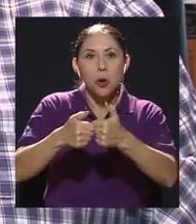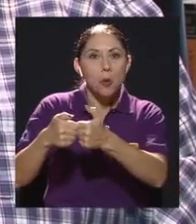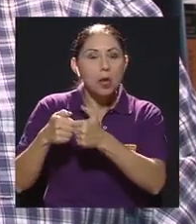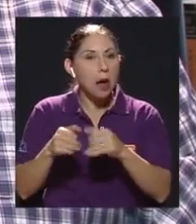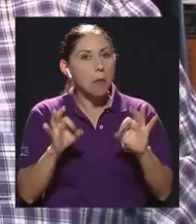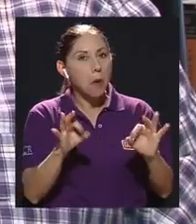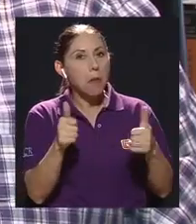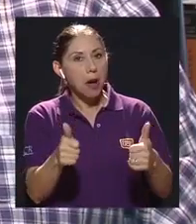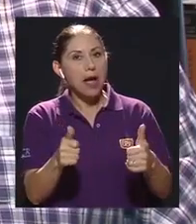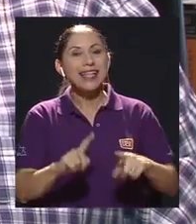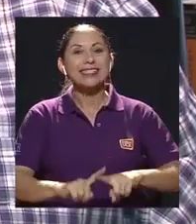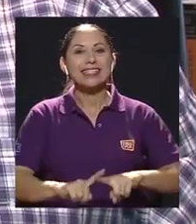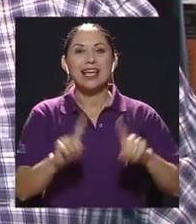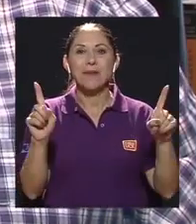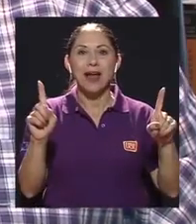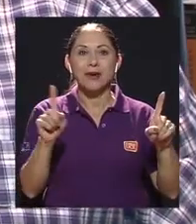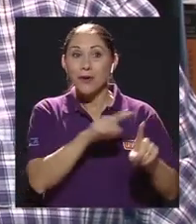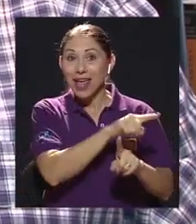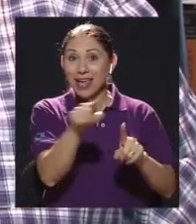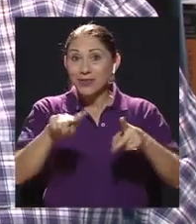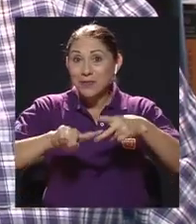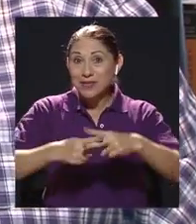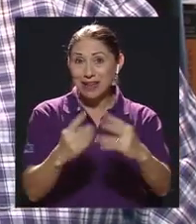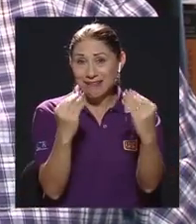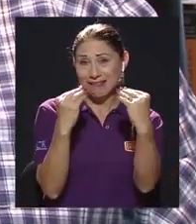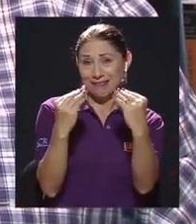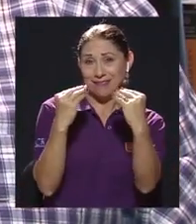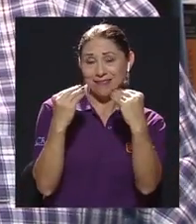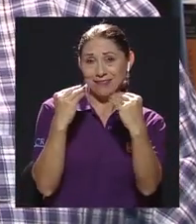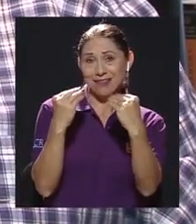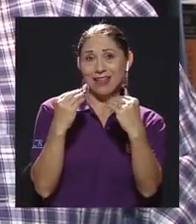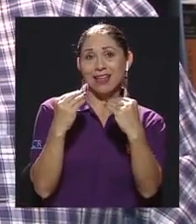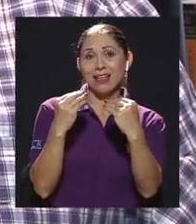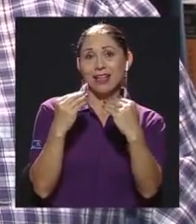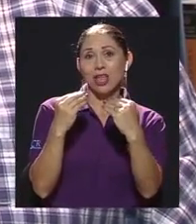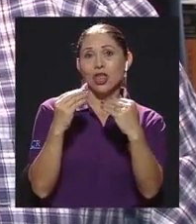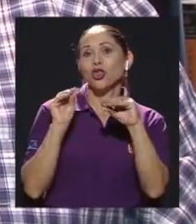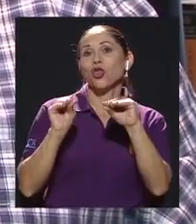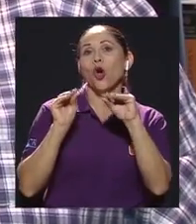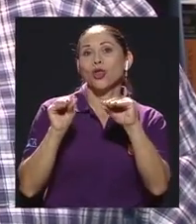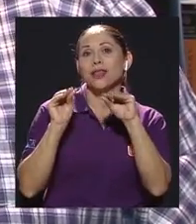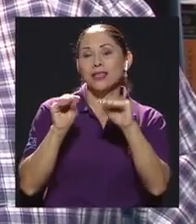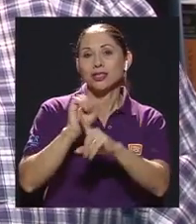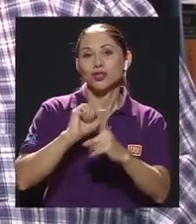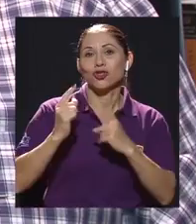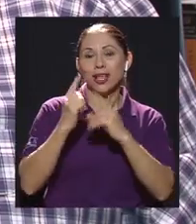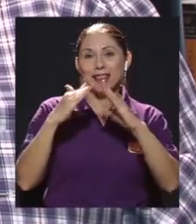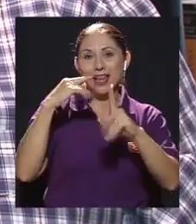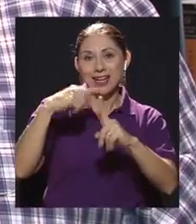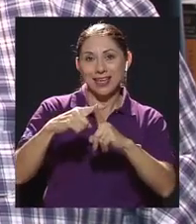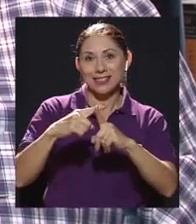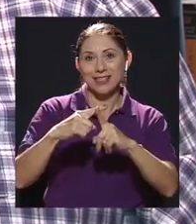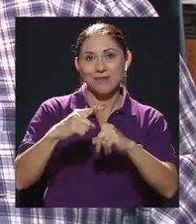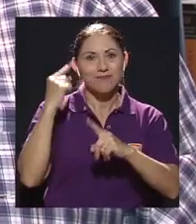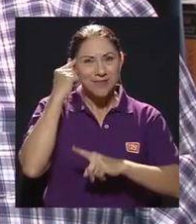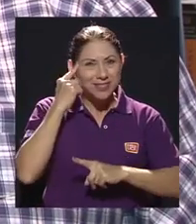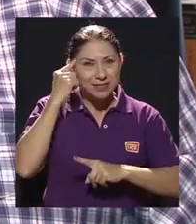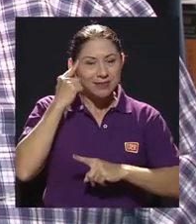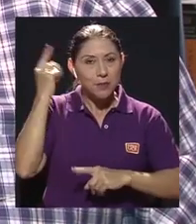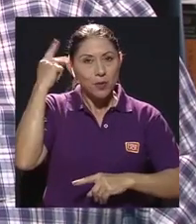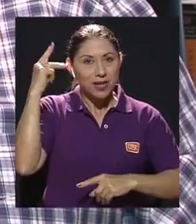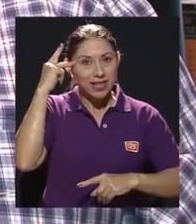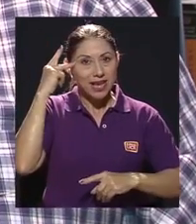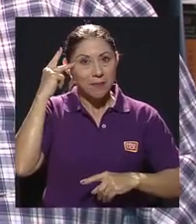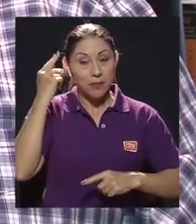sin embargo, nos empezaron a enseñar doctrina social de la Iglesia y a reflexionar sobre la política, y yo ya a los